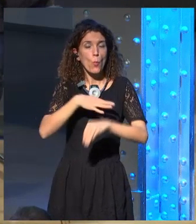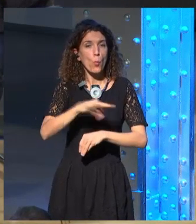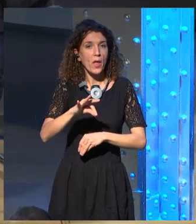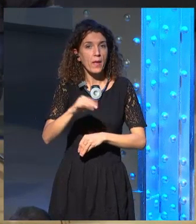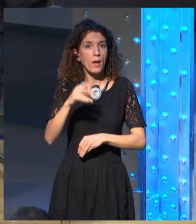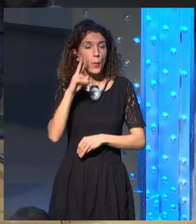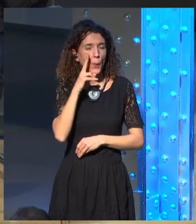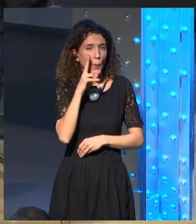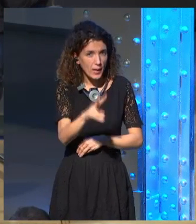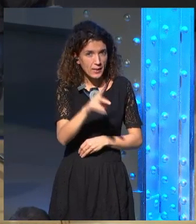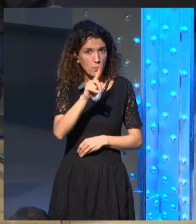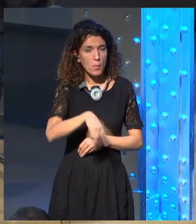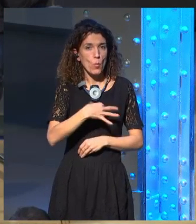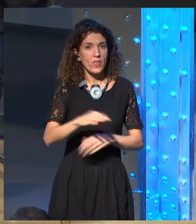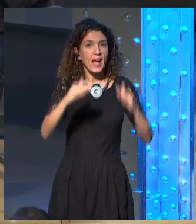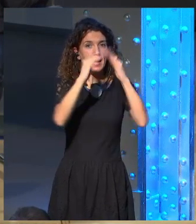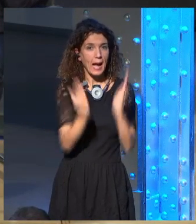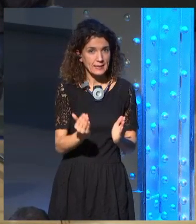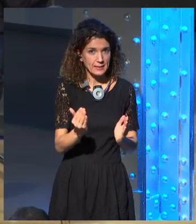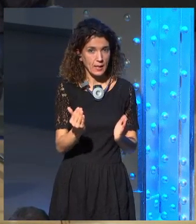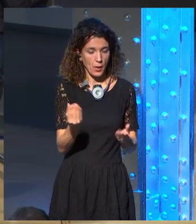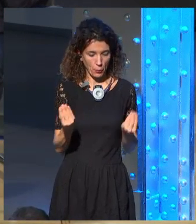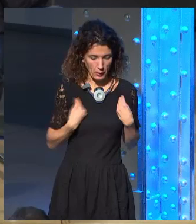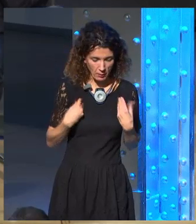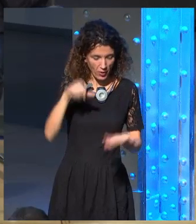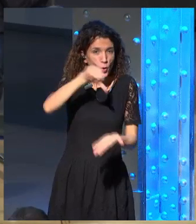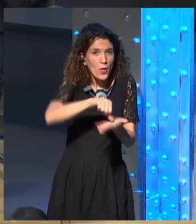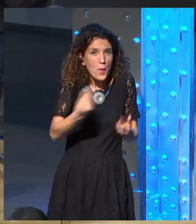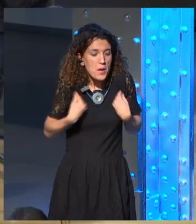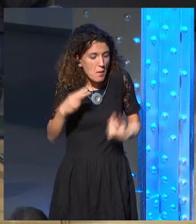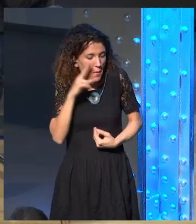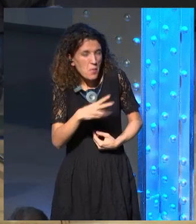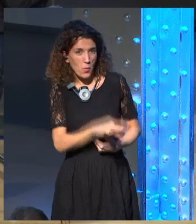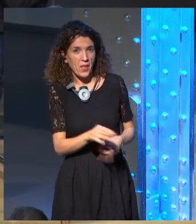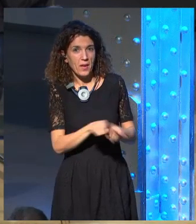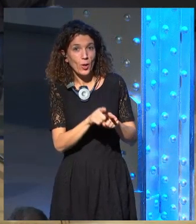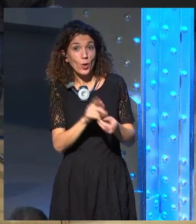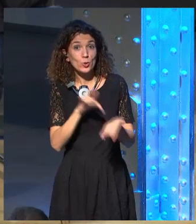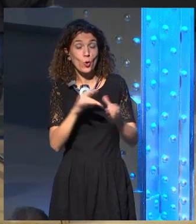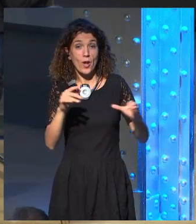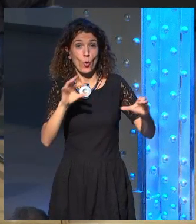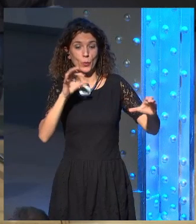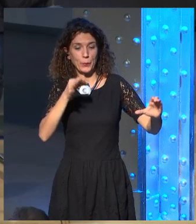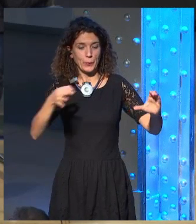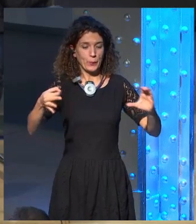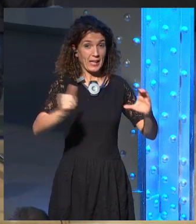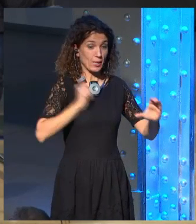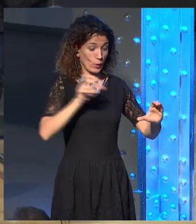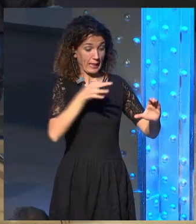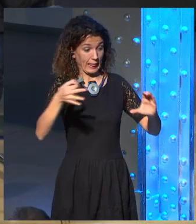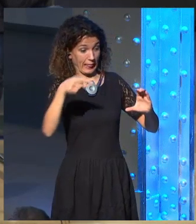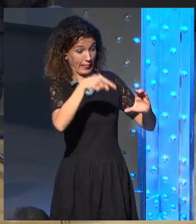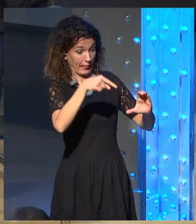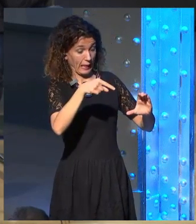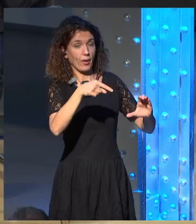llegar a apreciar incluso la casa de uno, la ciudad donde uno vive, identificar. Mira, estoy pasando por encima de mi familia y saludarles con la